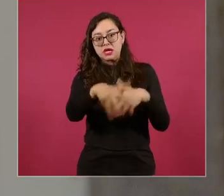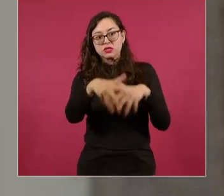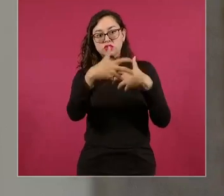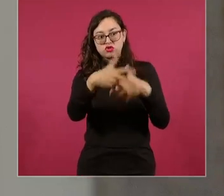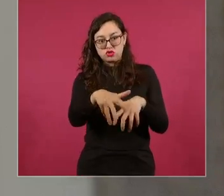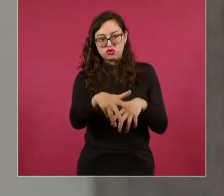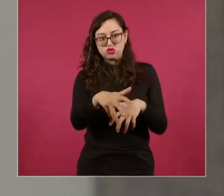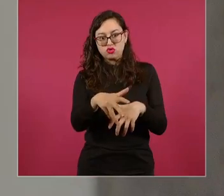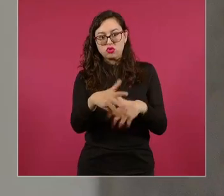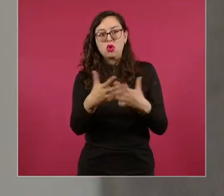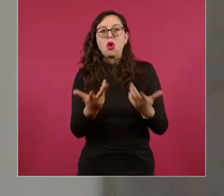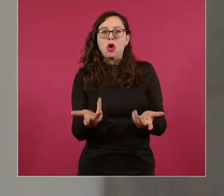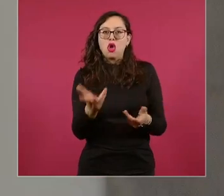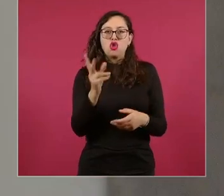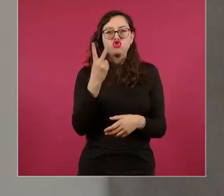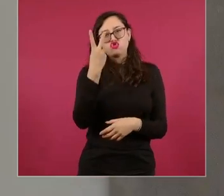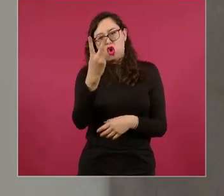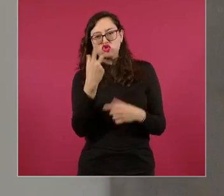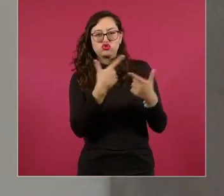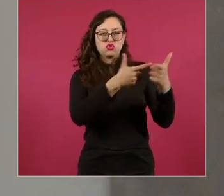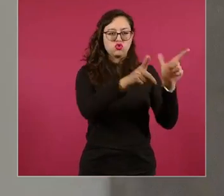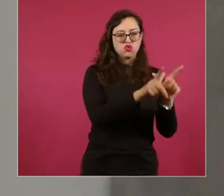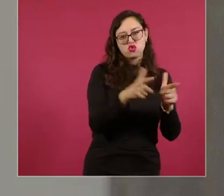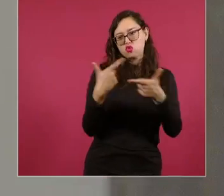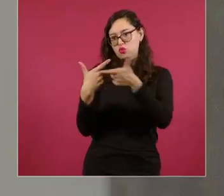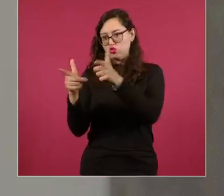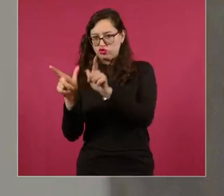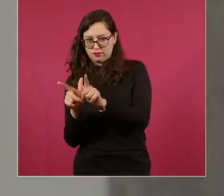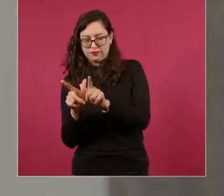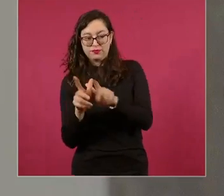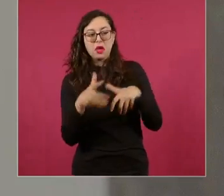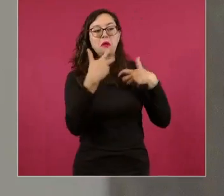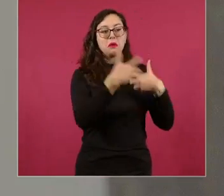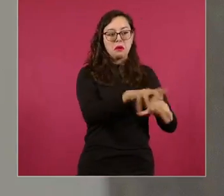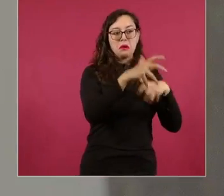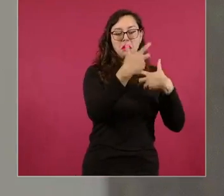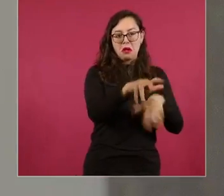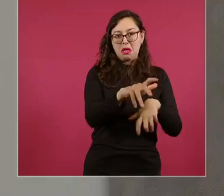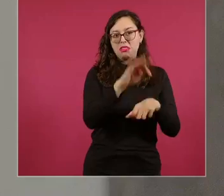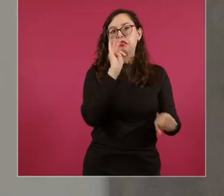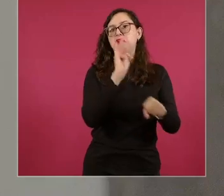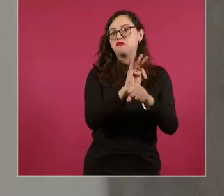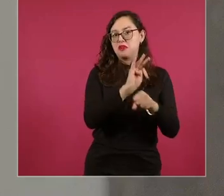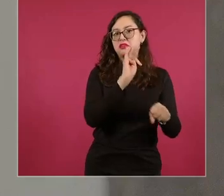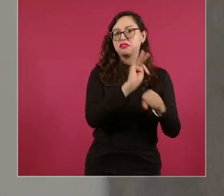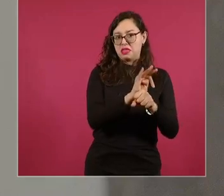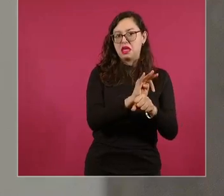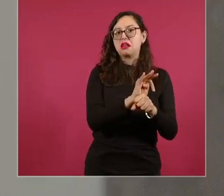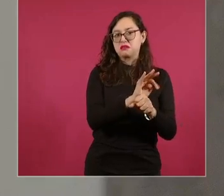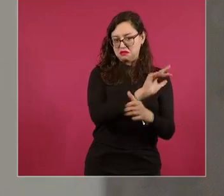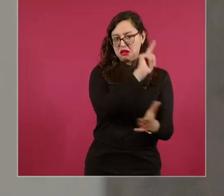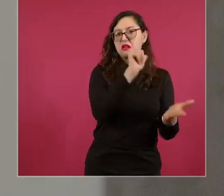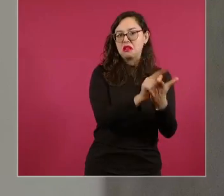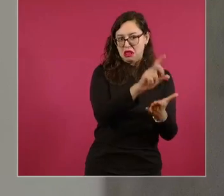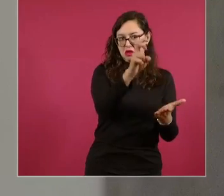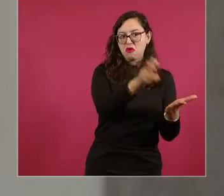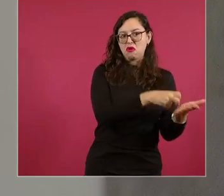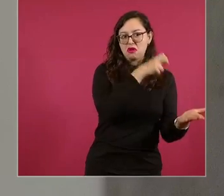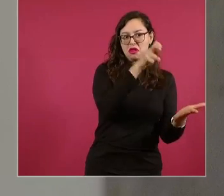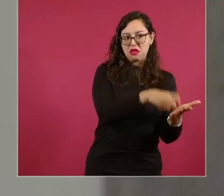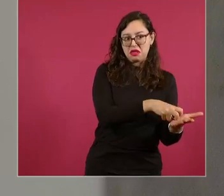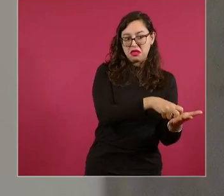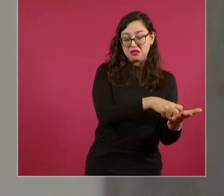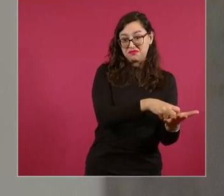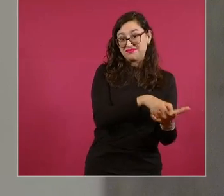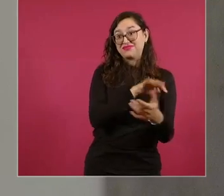tanto a favor como en contra. Y sí nos hemos encontrado casos de los que han